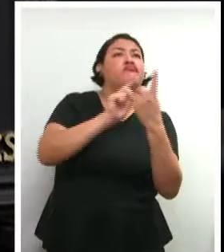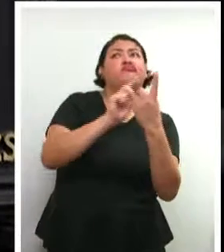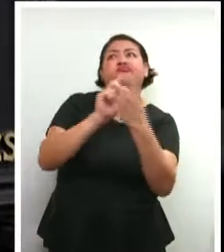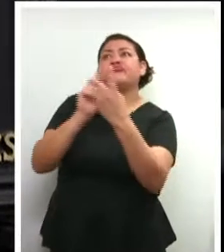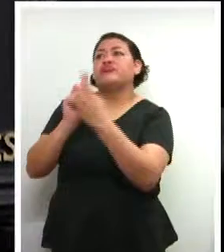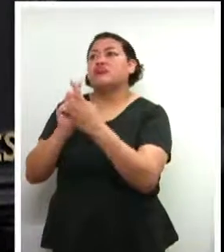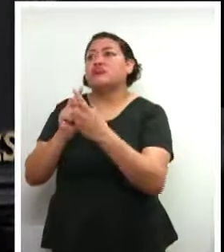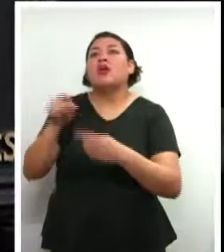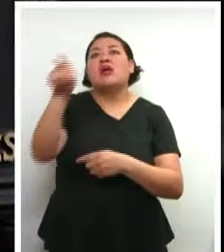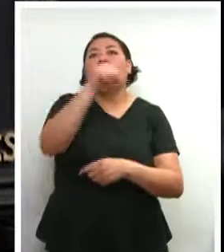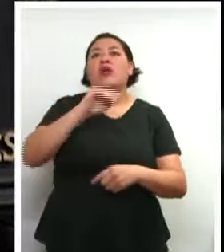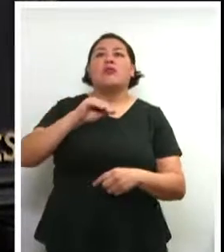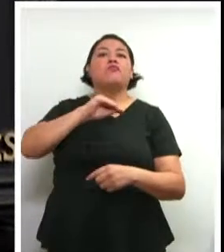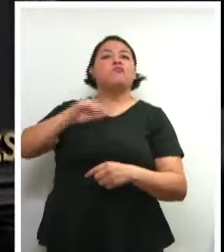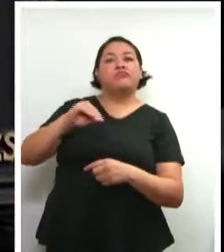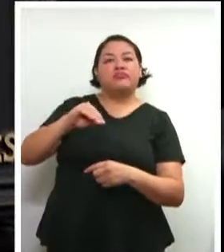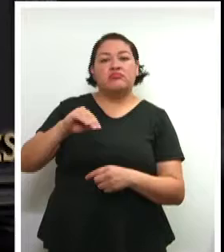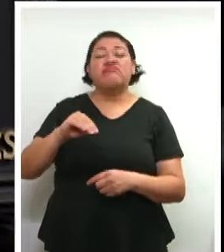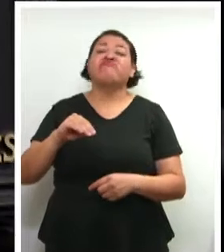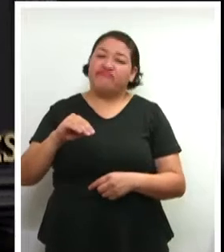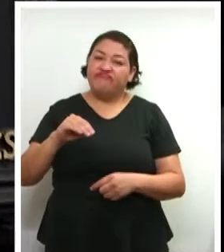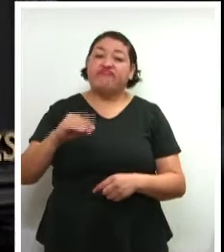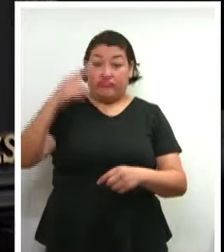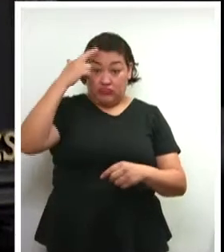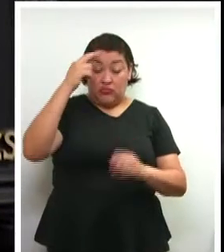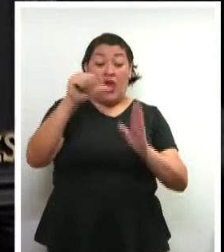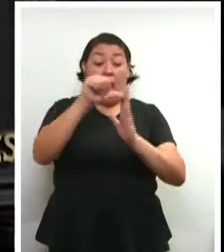una respuesta. En el artículo 1 de